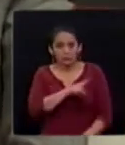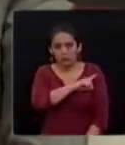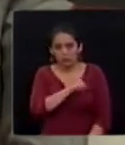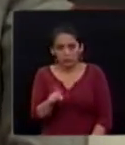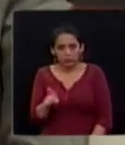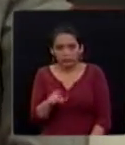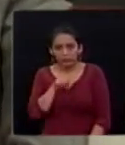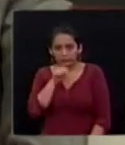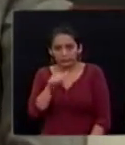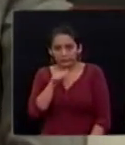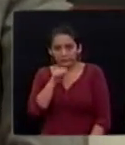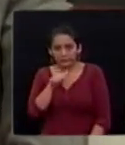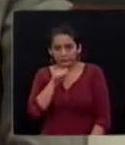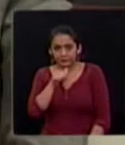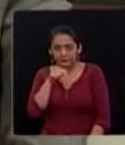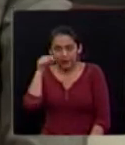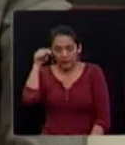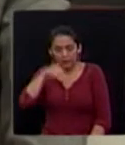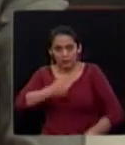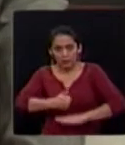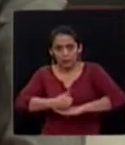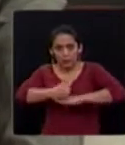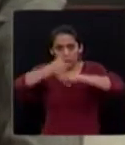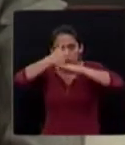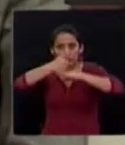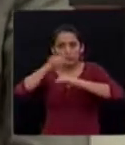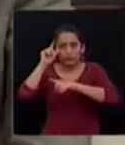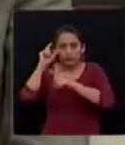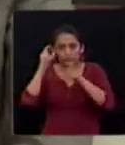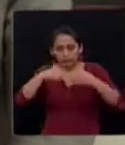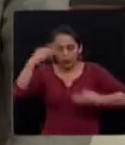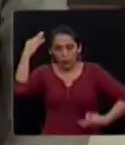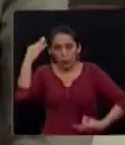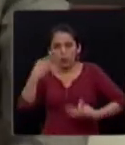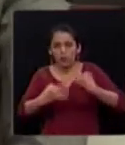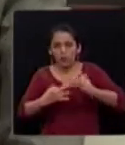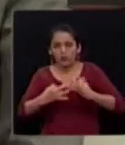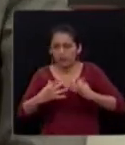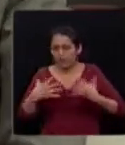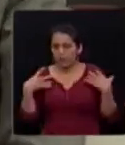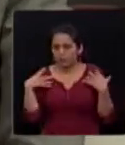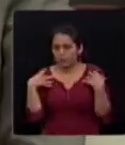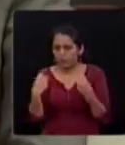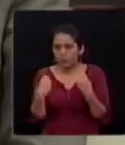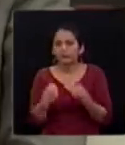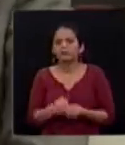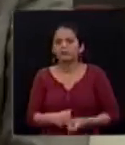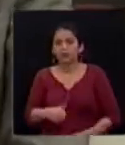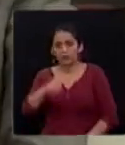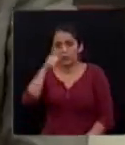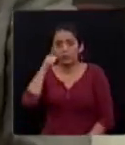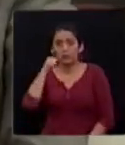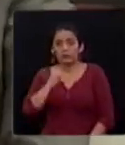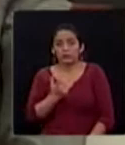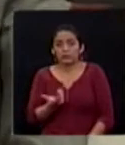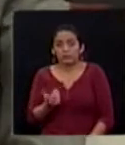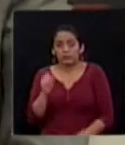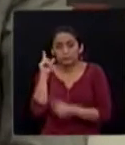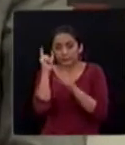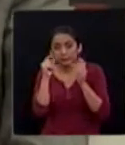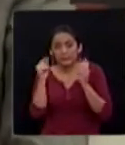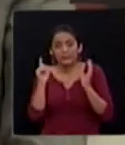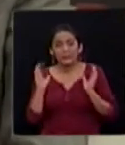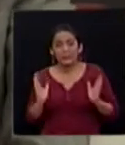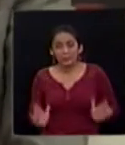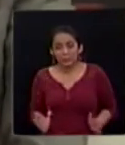necesario que la justicia, que la fiscalía tome acciones concretas. Eso fue lo que yo le solicité al fiscal anteayer, concretas. No es